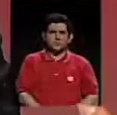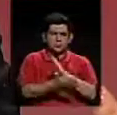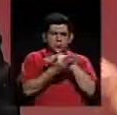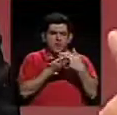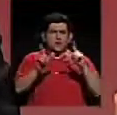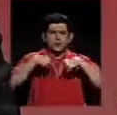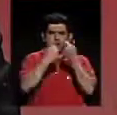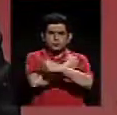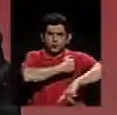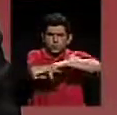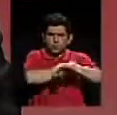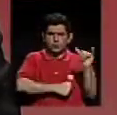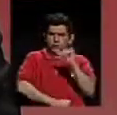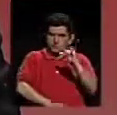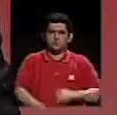el país